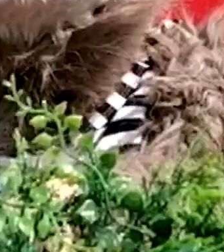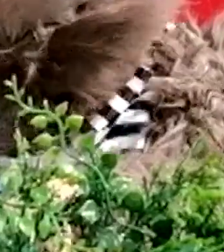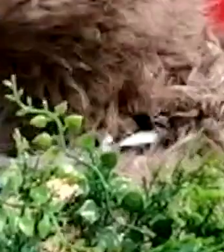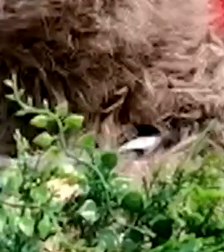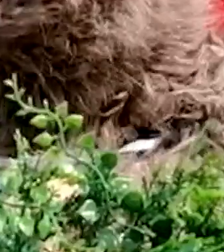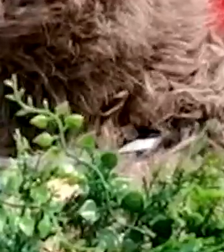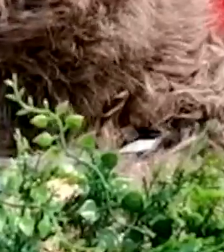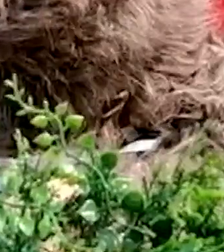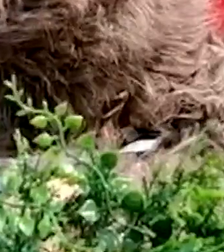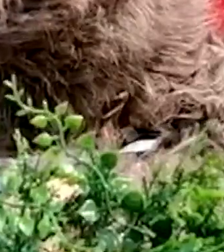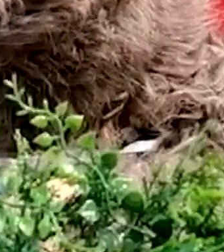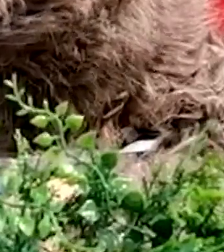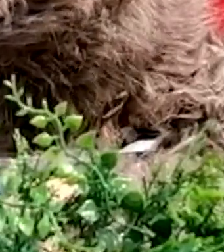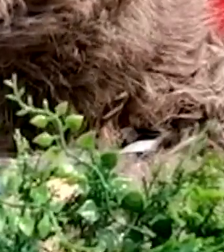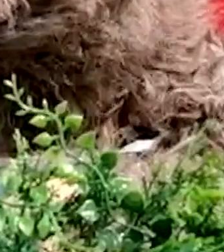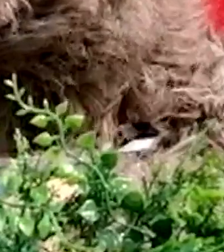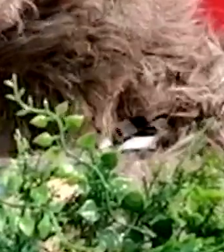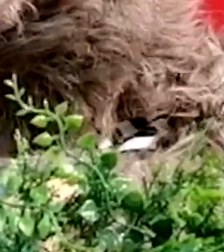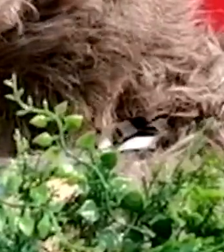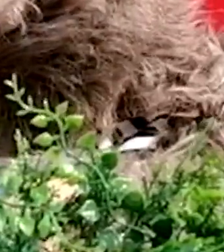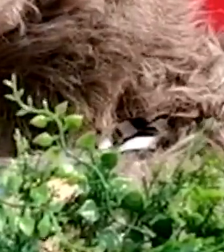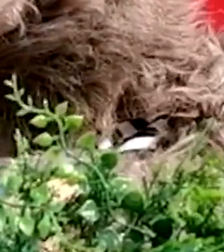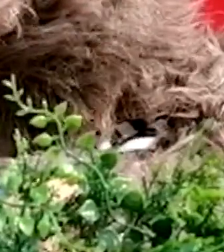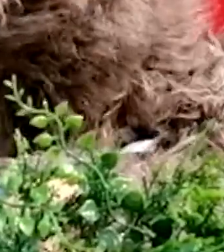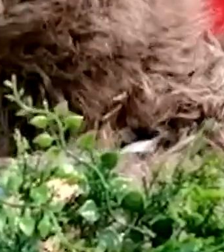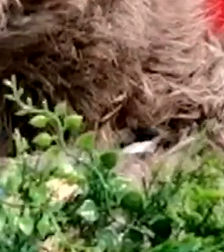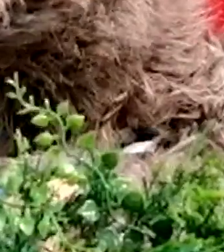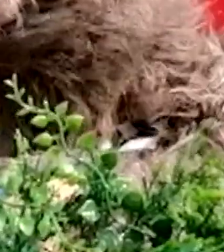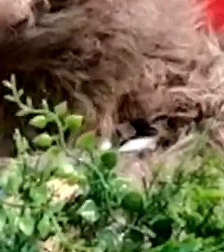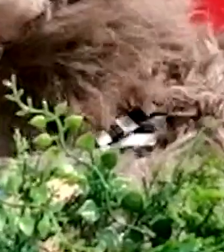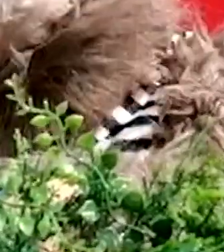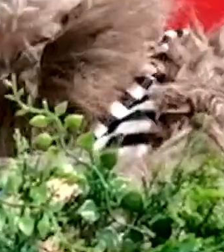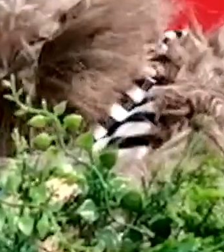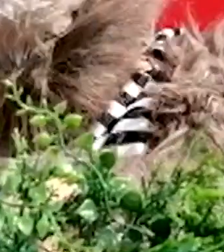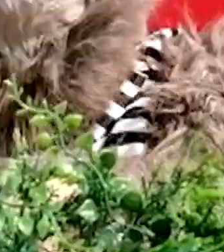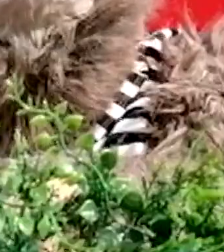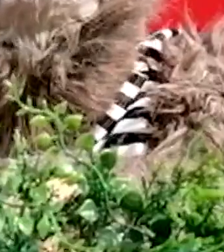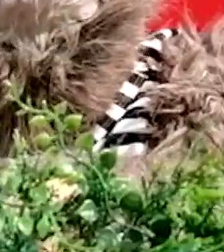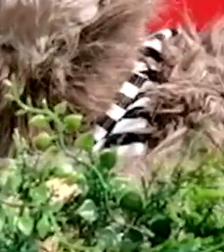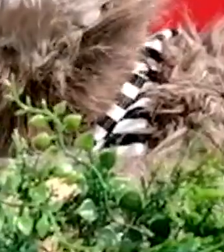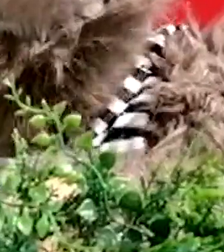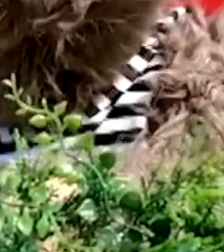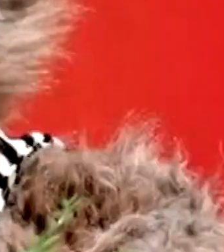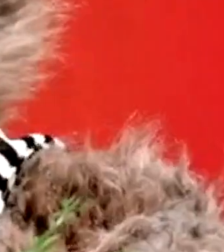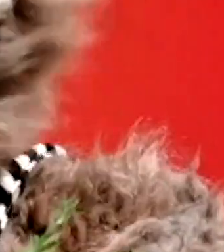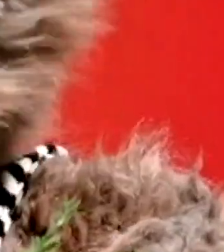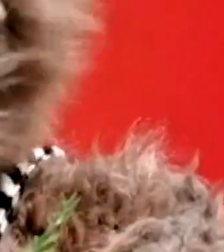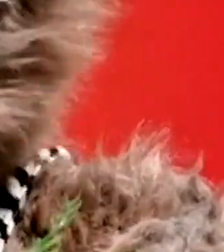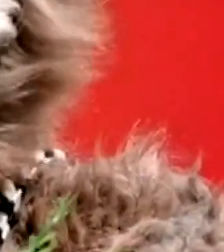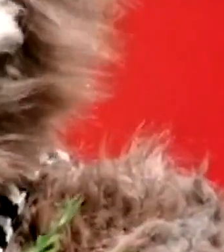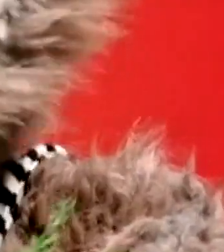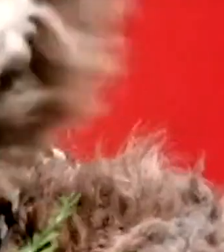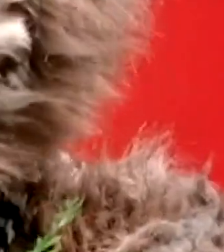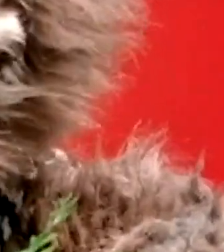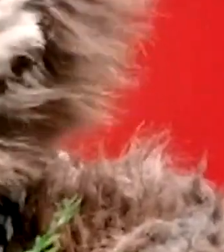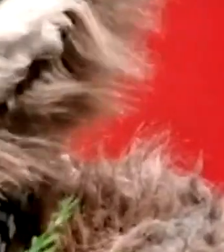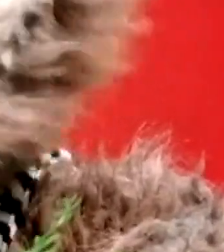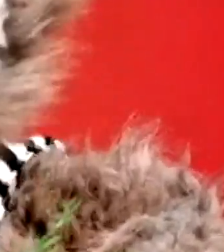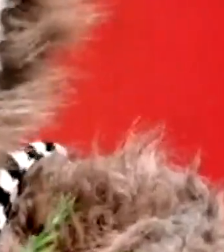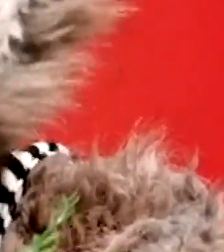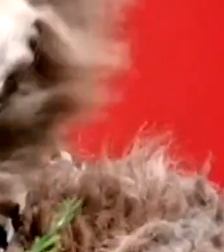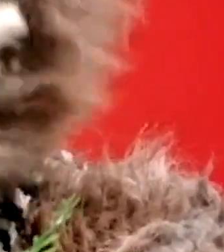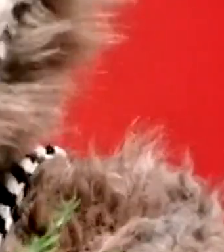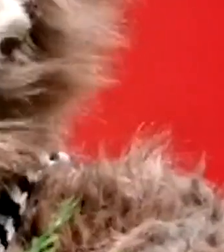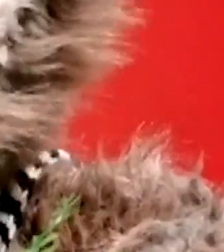¿Sabías que la tortuga baula es la más grande de todas las especies de tortuga? Por lo general